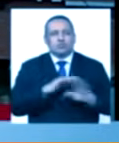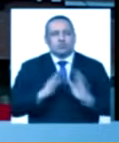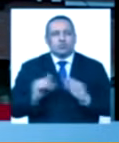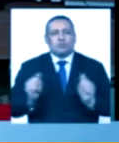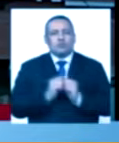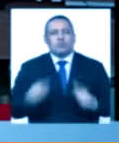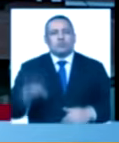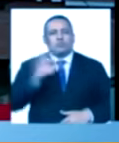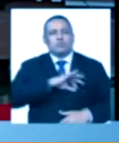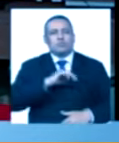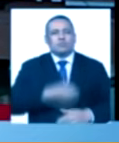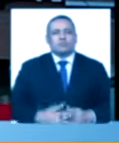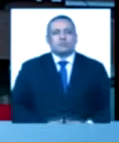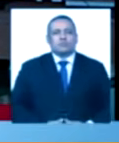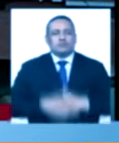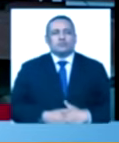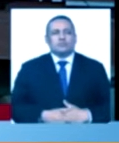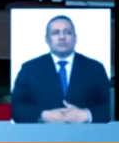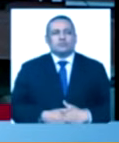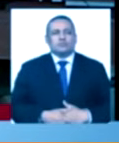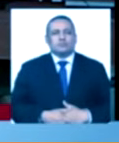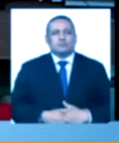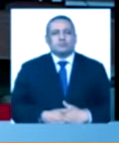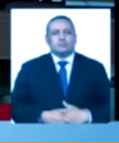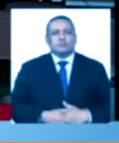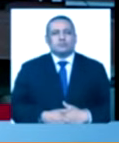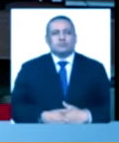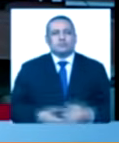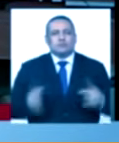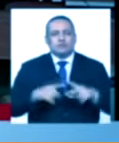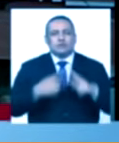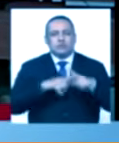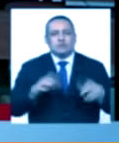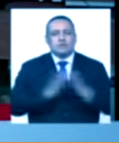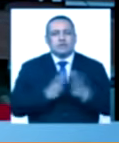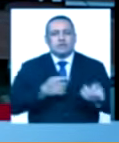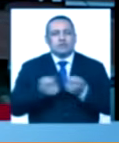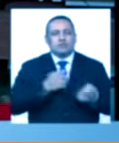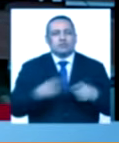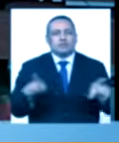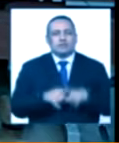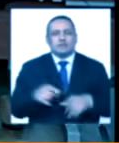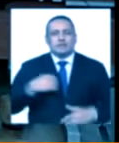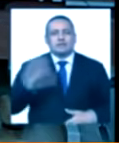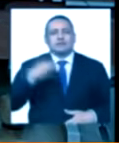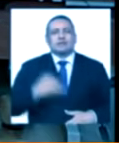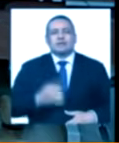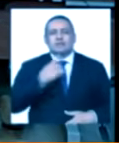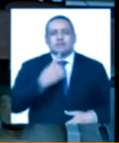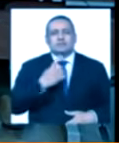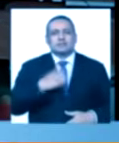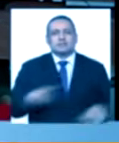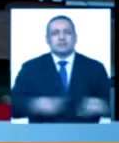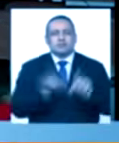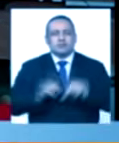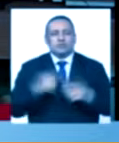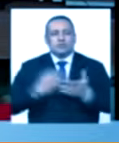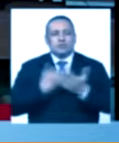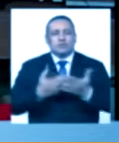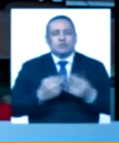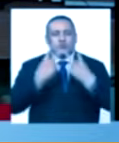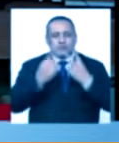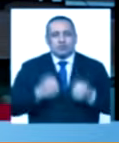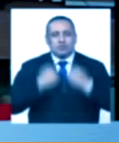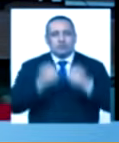esta venganza política. Precise. Cuando, desde el inicio de mi gestión, siempre ha sido una de las bases la